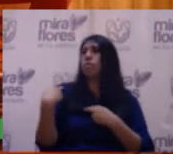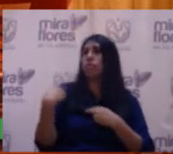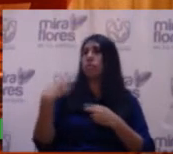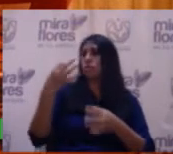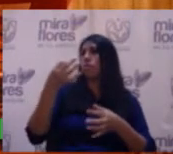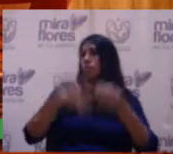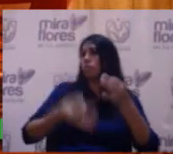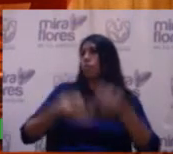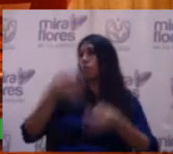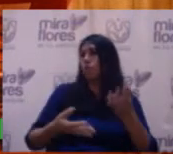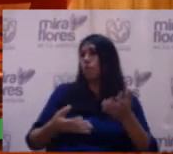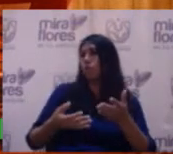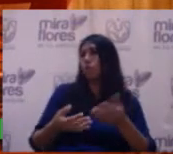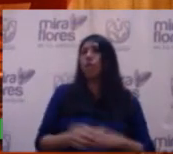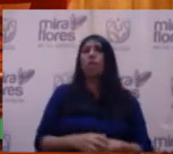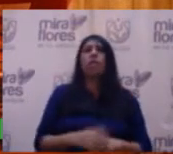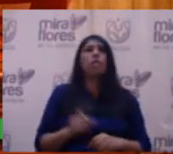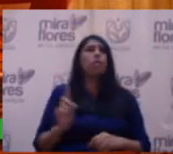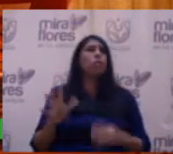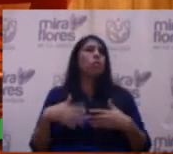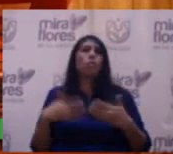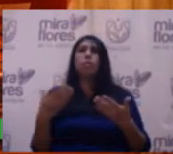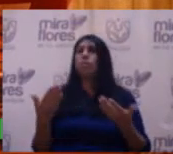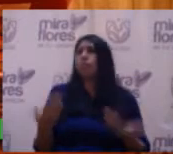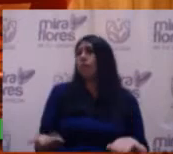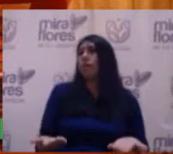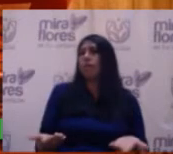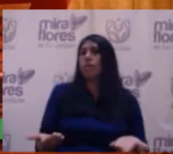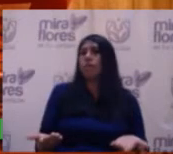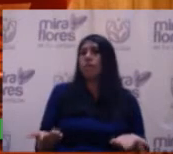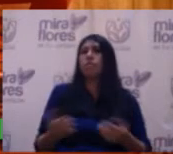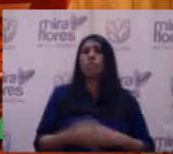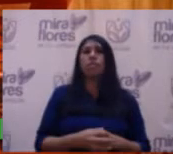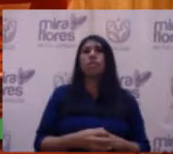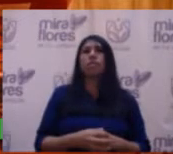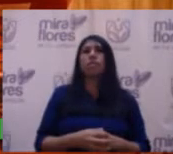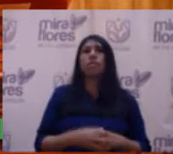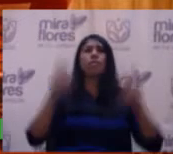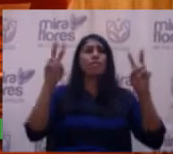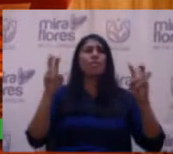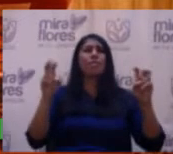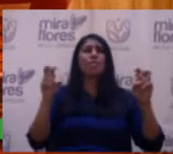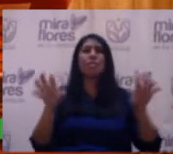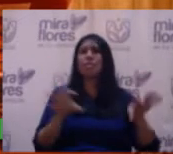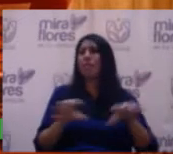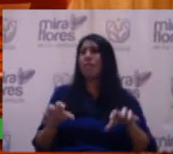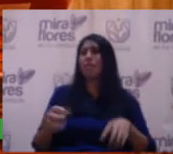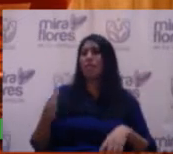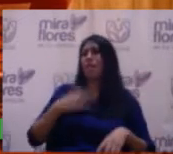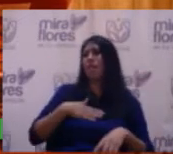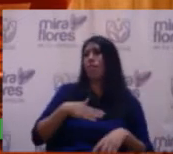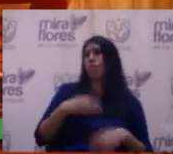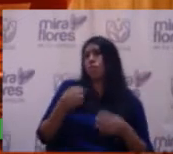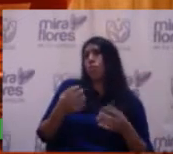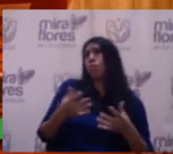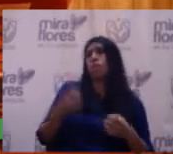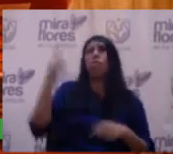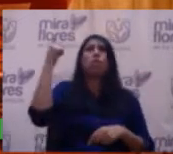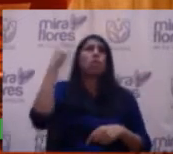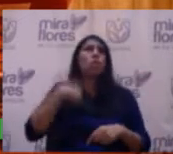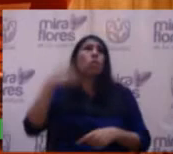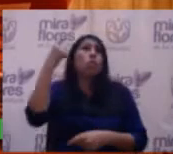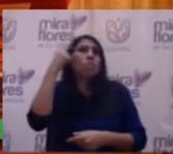ser. Y no puede ser que los temas sean a la medida de lo que a mí me parece o lo que yo creo